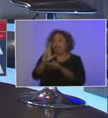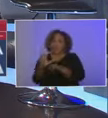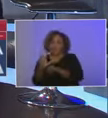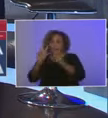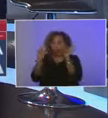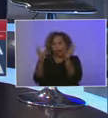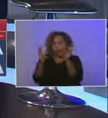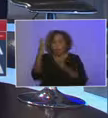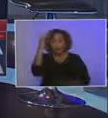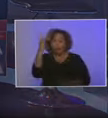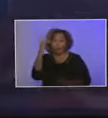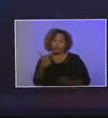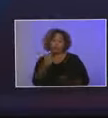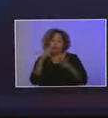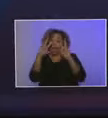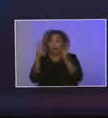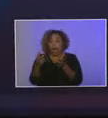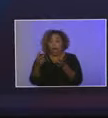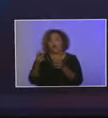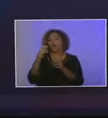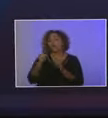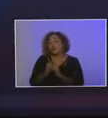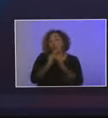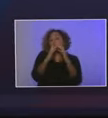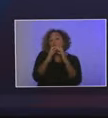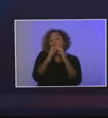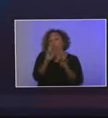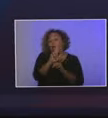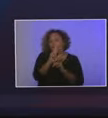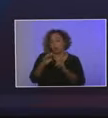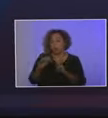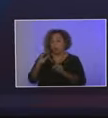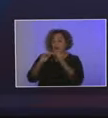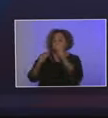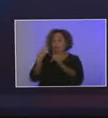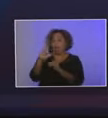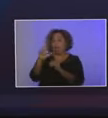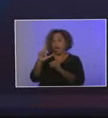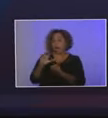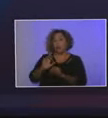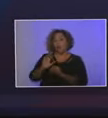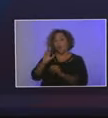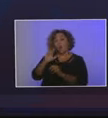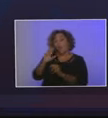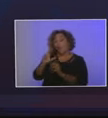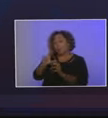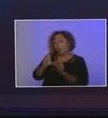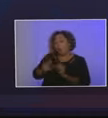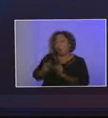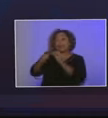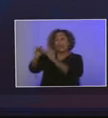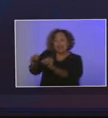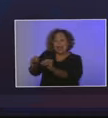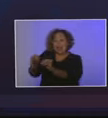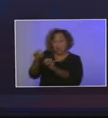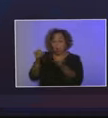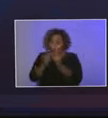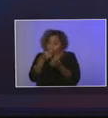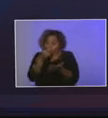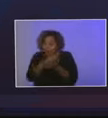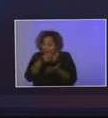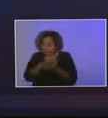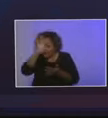R3. ¿Por qué? Porque se dedica a la oficina de reconstrucción, reparación o relocalización con asignaciones